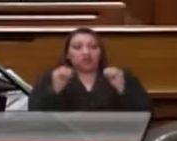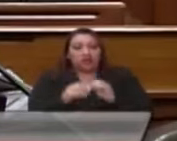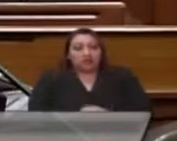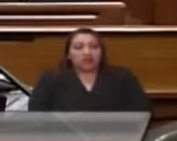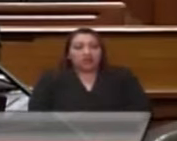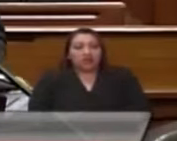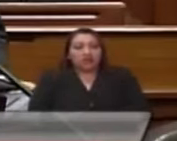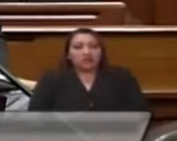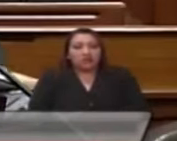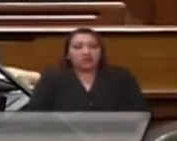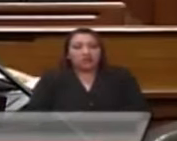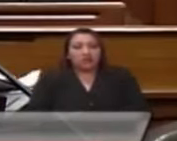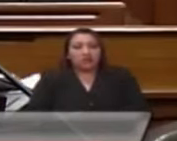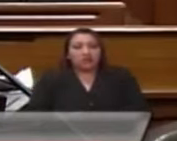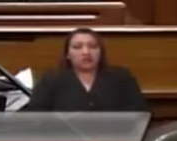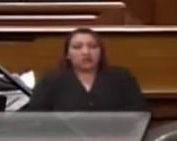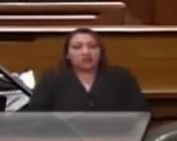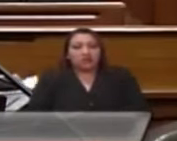integridad.